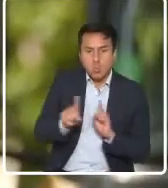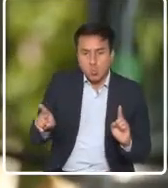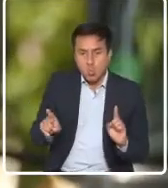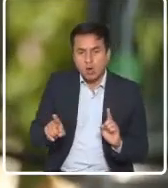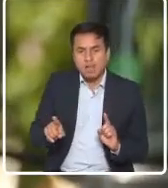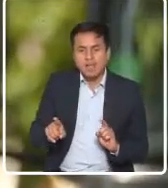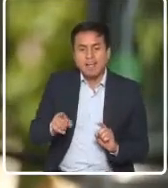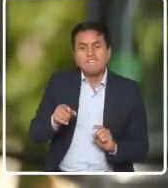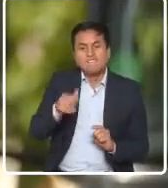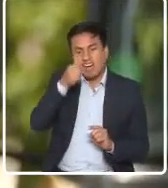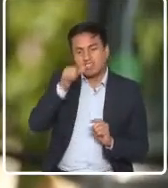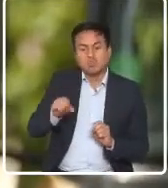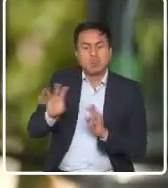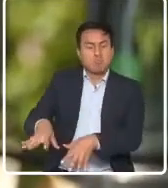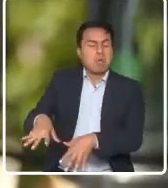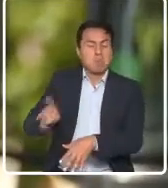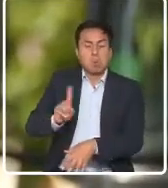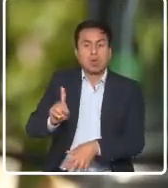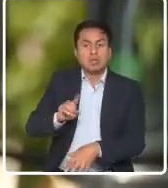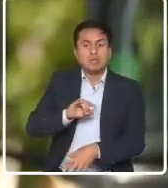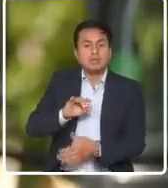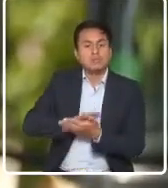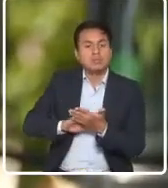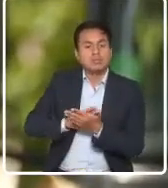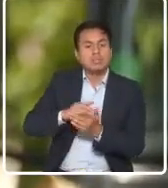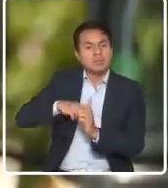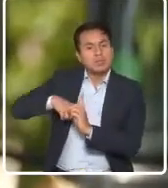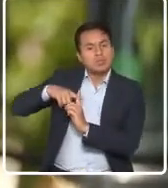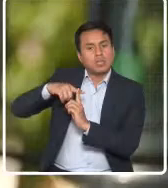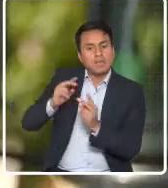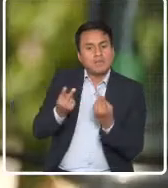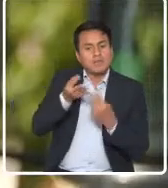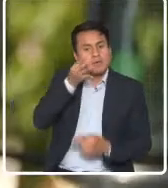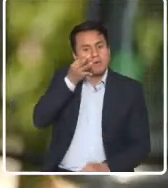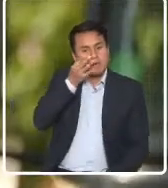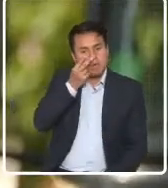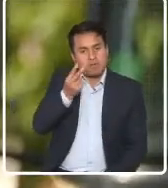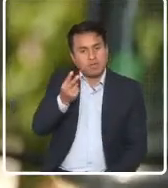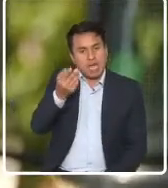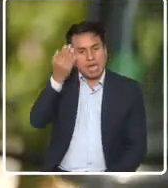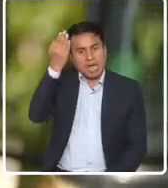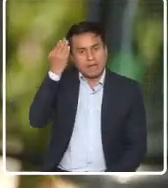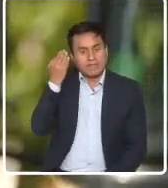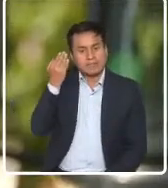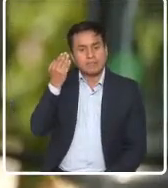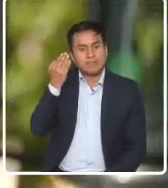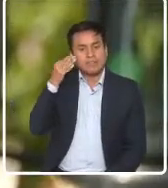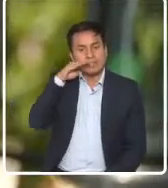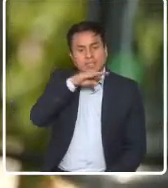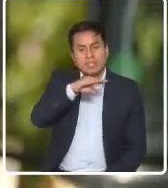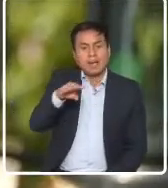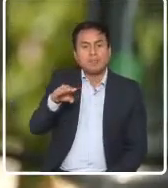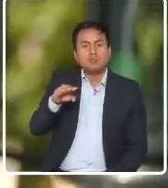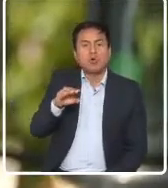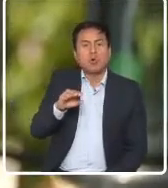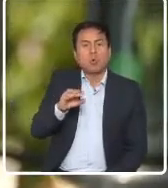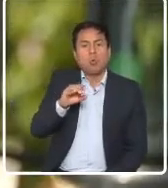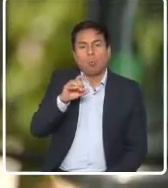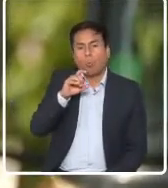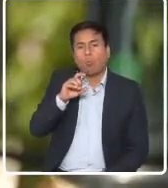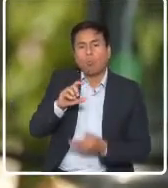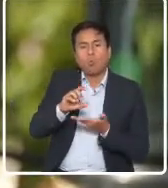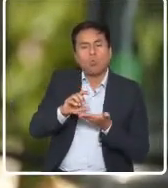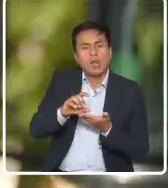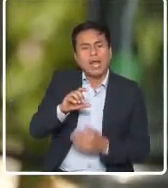dejen basura en el suelo. Después de cierta temperatura, me tocó verlo en vivo en los campos de Curacaví,